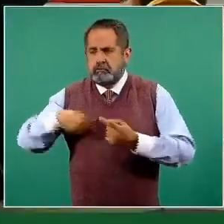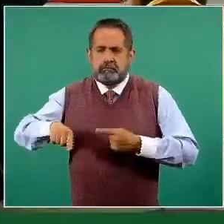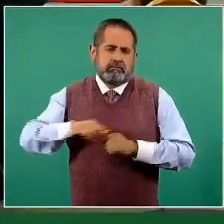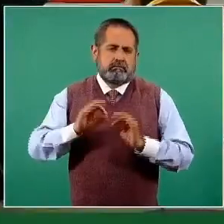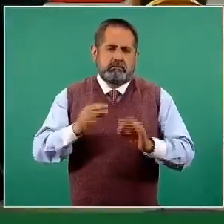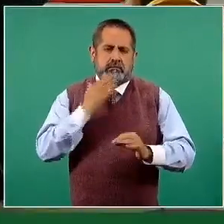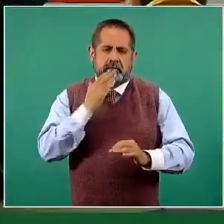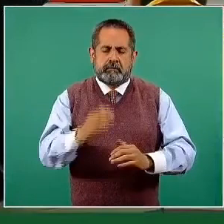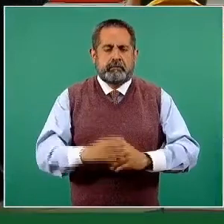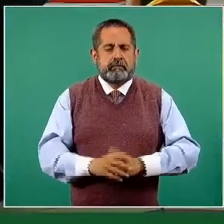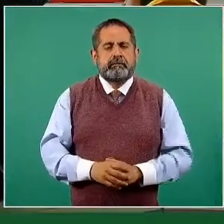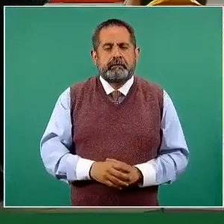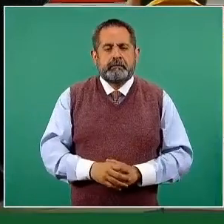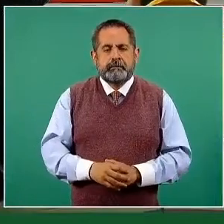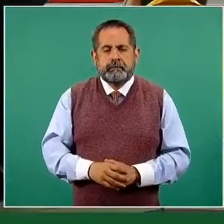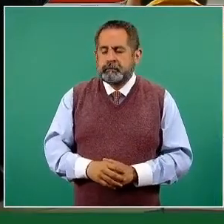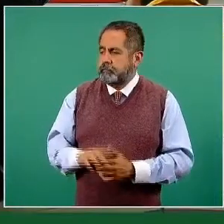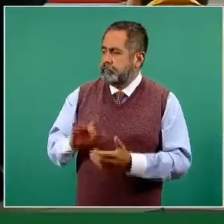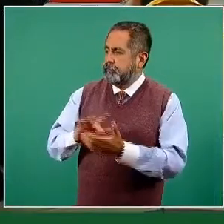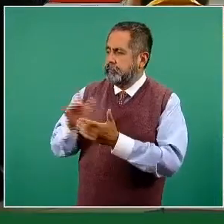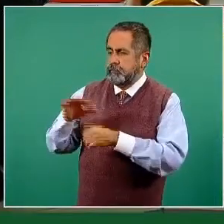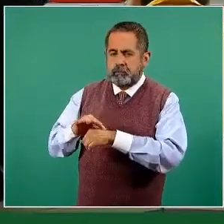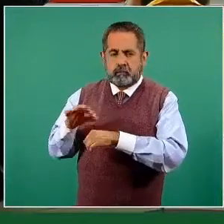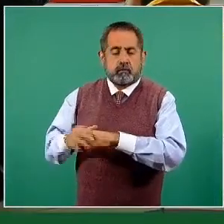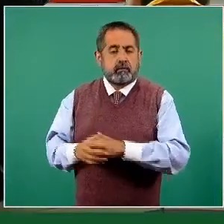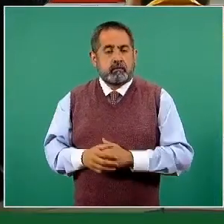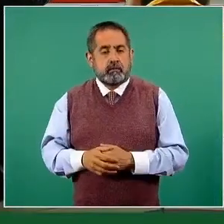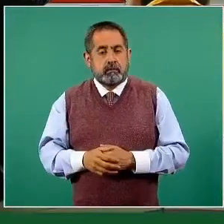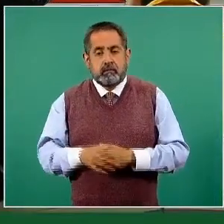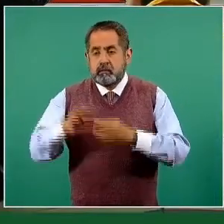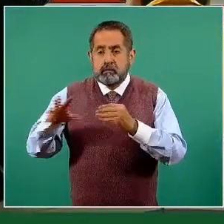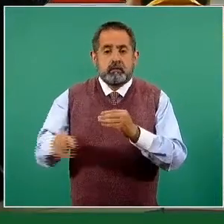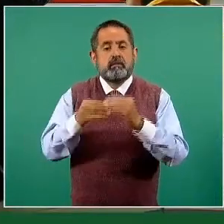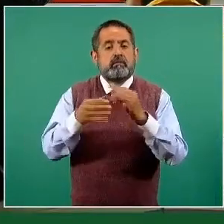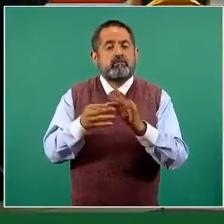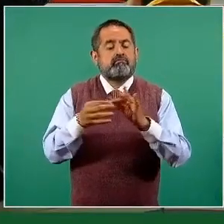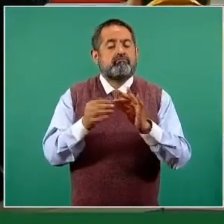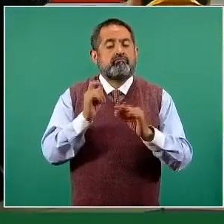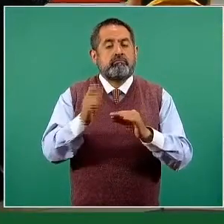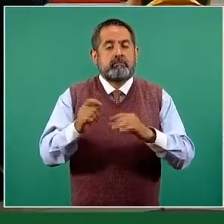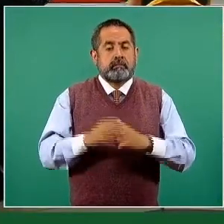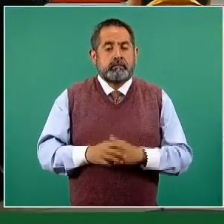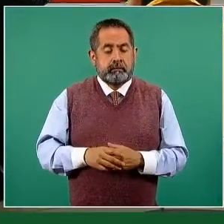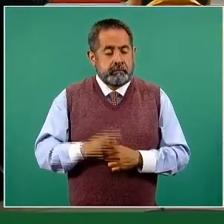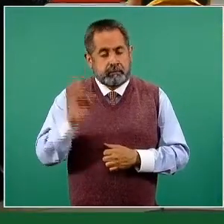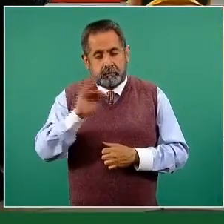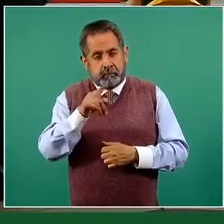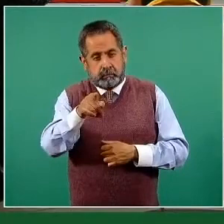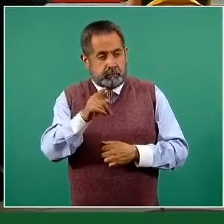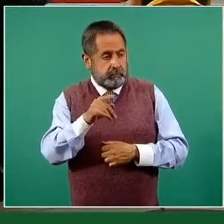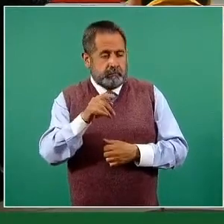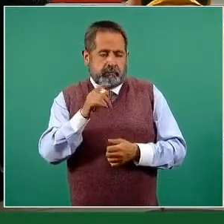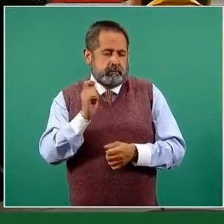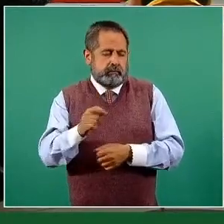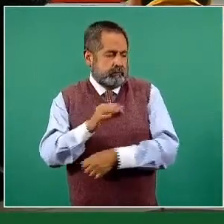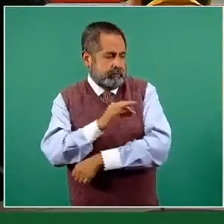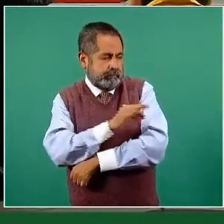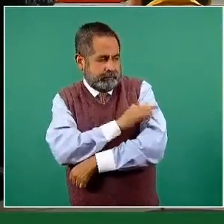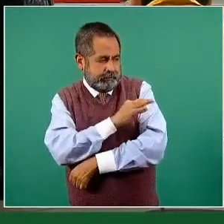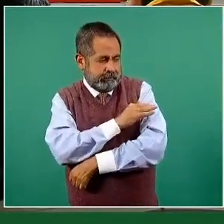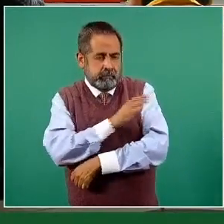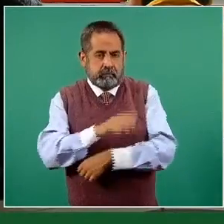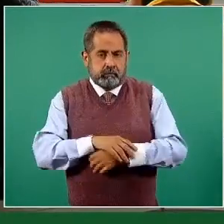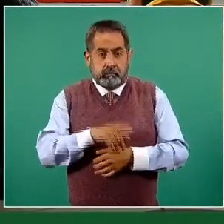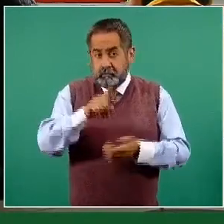vivir. Muchas gracias, doctor Cortés. Aquí agregamos un elemento adicional. Si usted ya se vacunó y usted es una persona